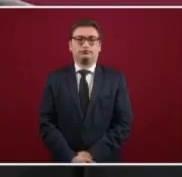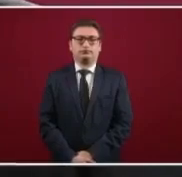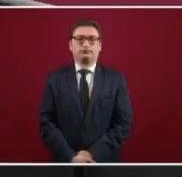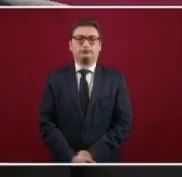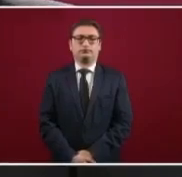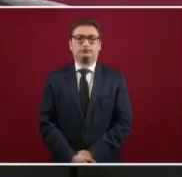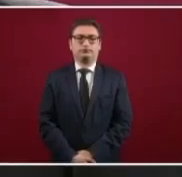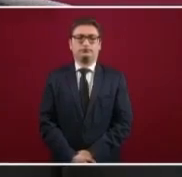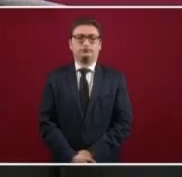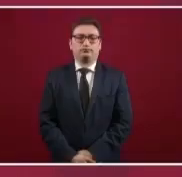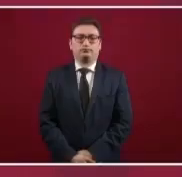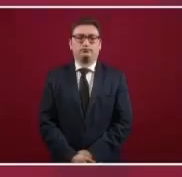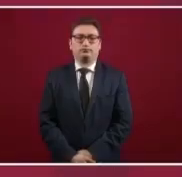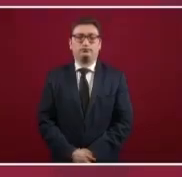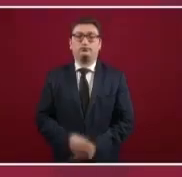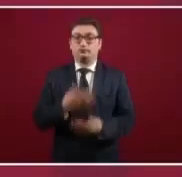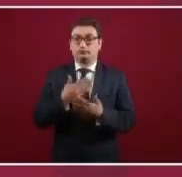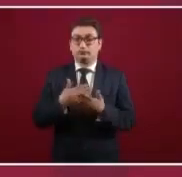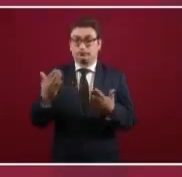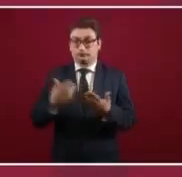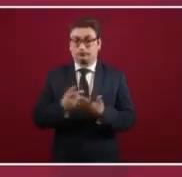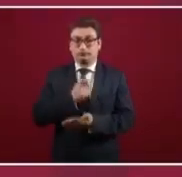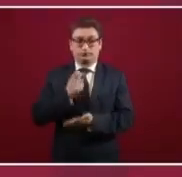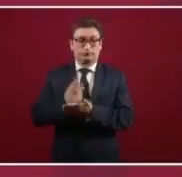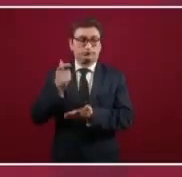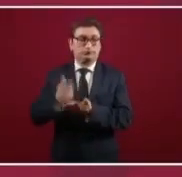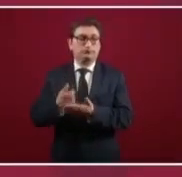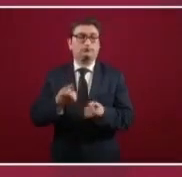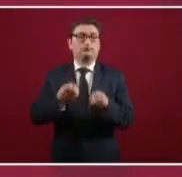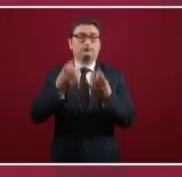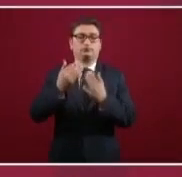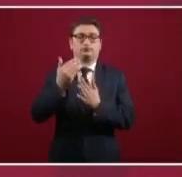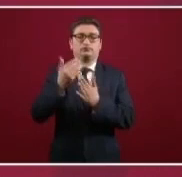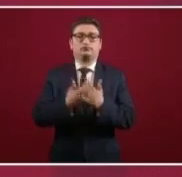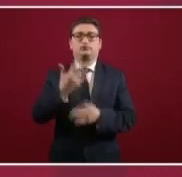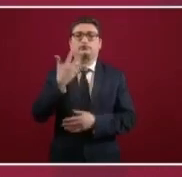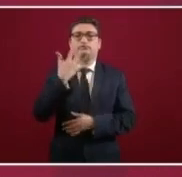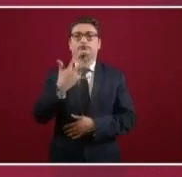saben cuánto se paga ahora 5%